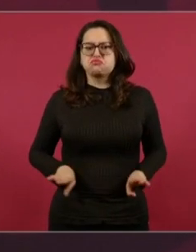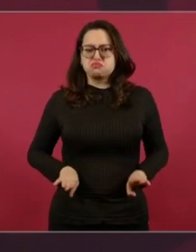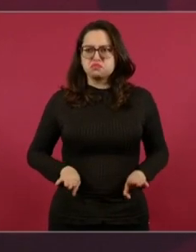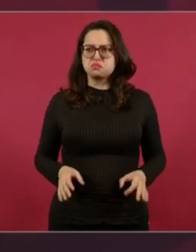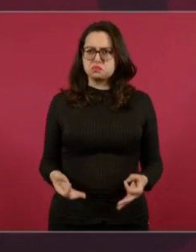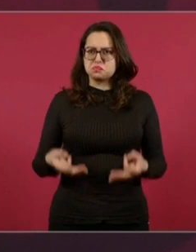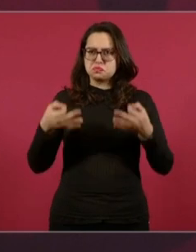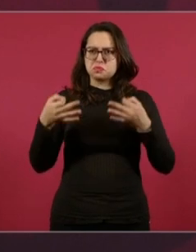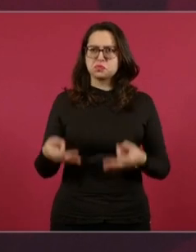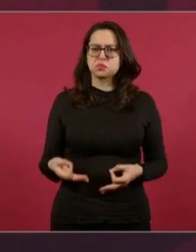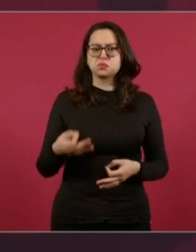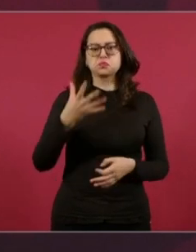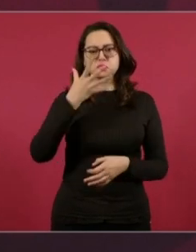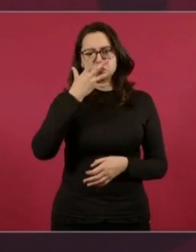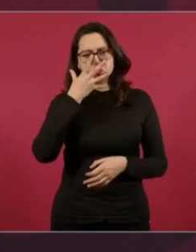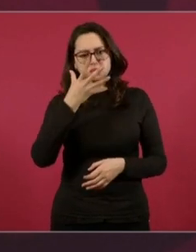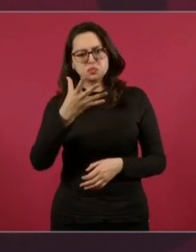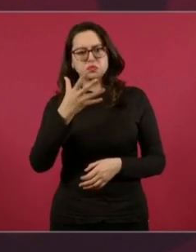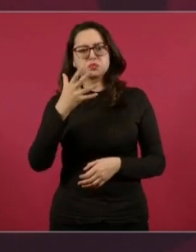responsable,